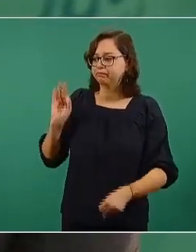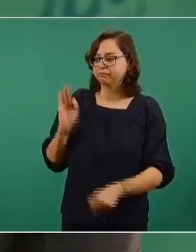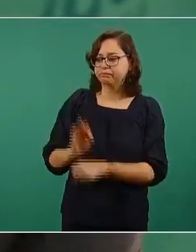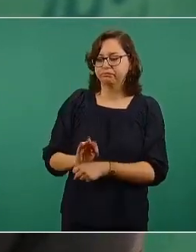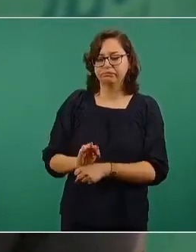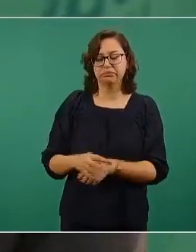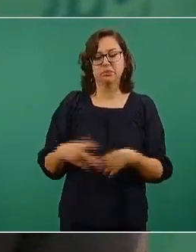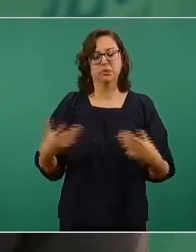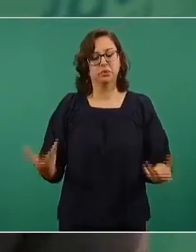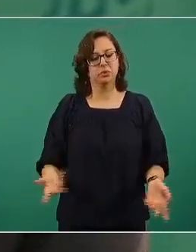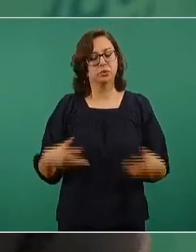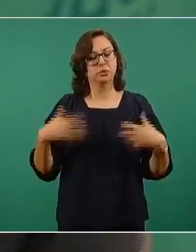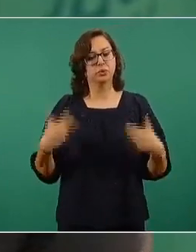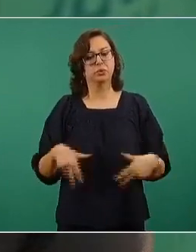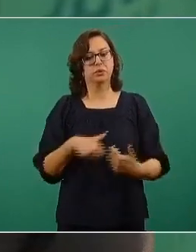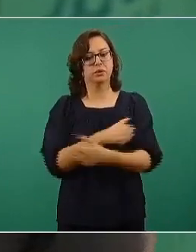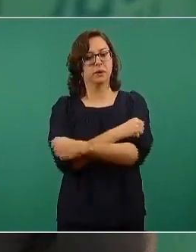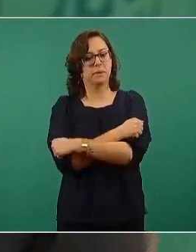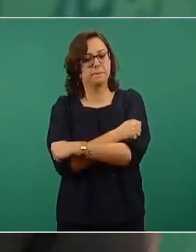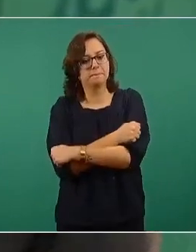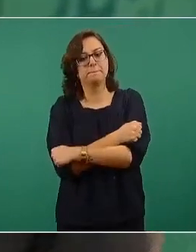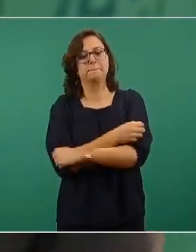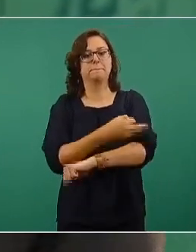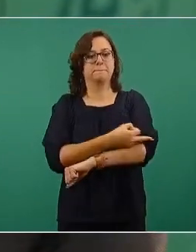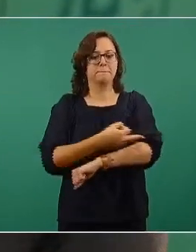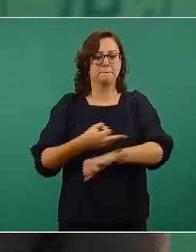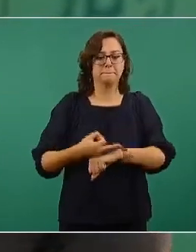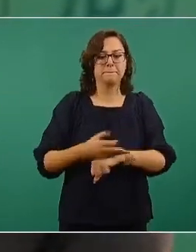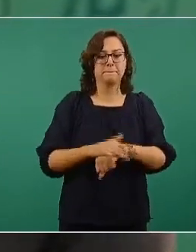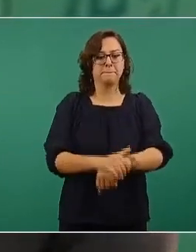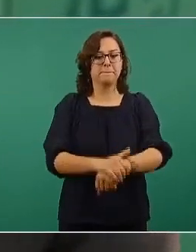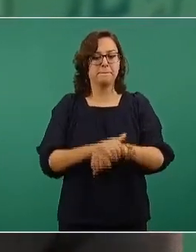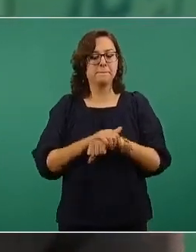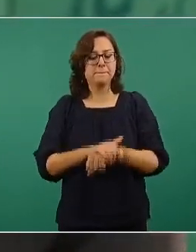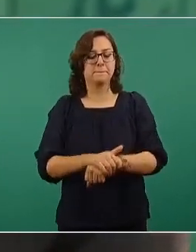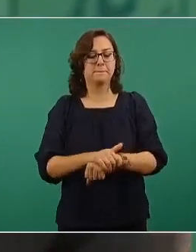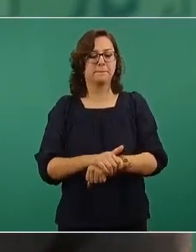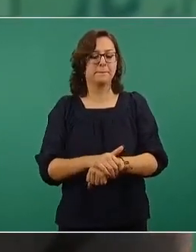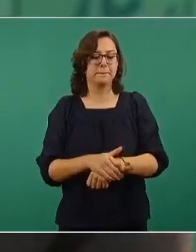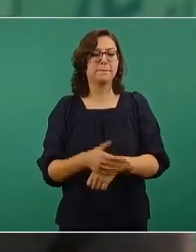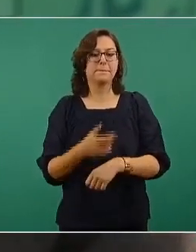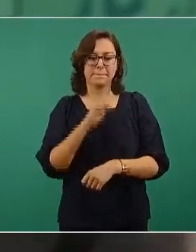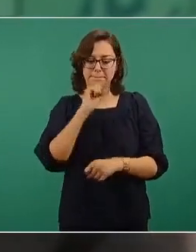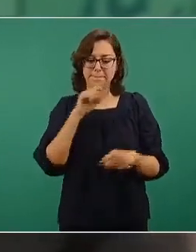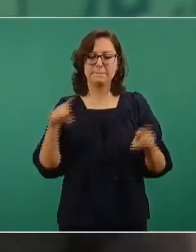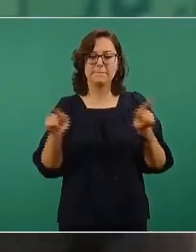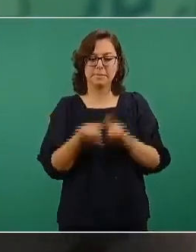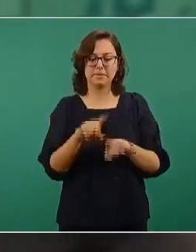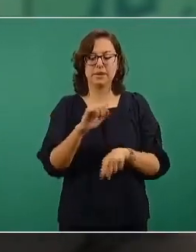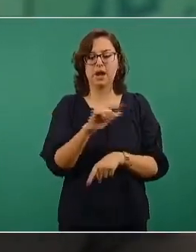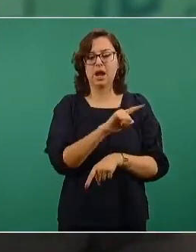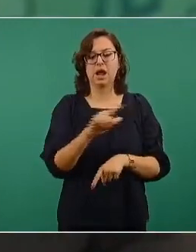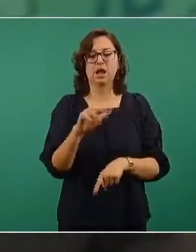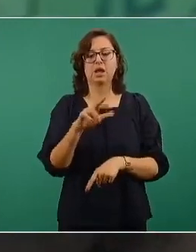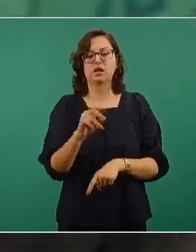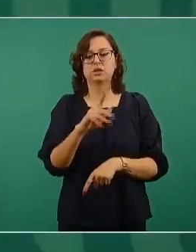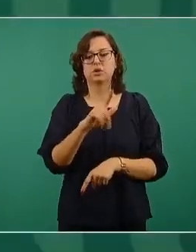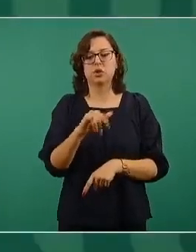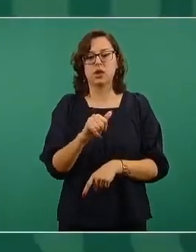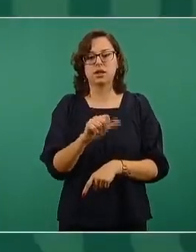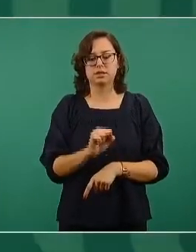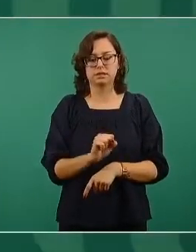un abrazo a familiares y a los amigos de Al Rojas, que siempre lo vamos a